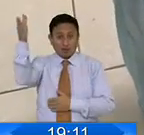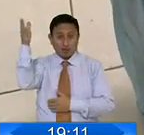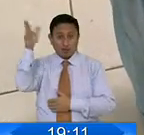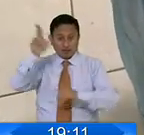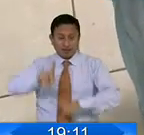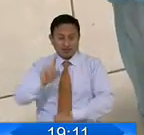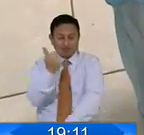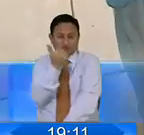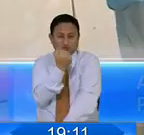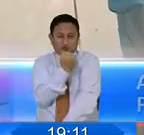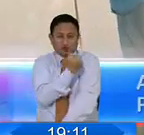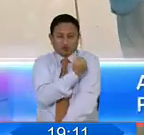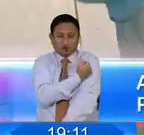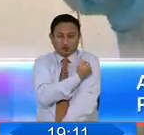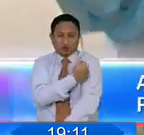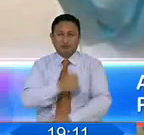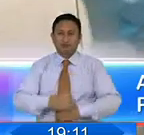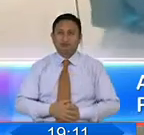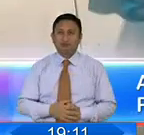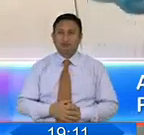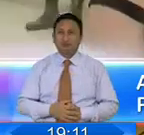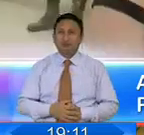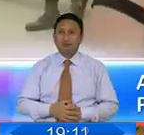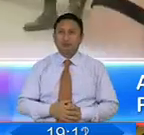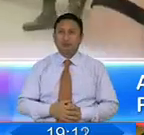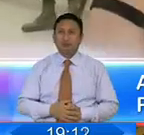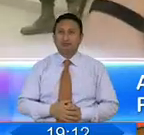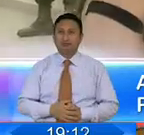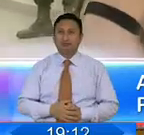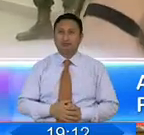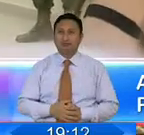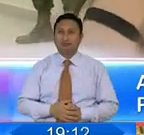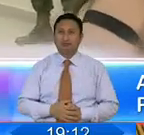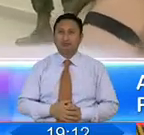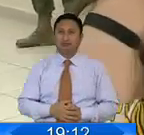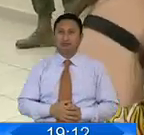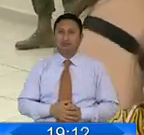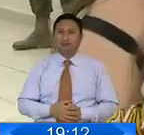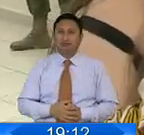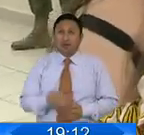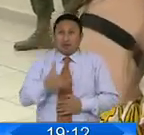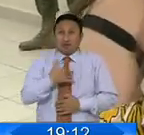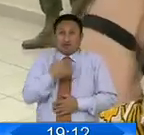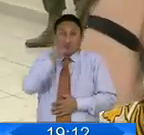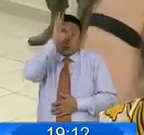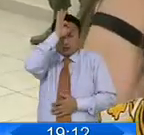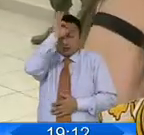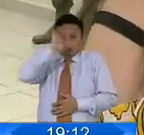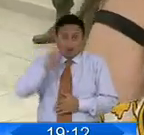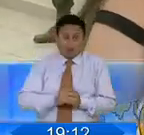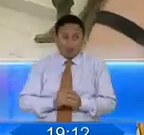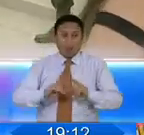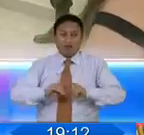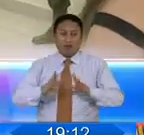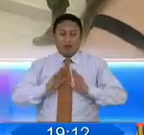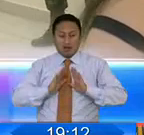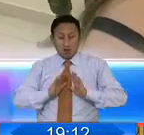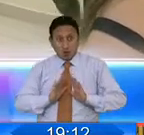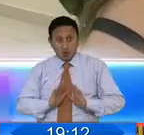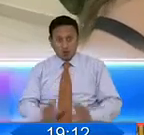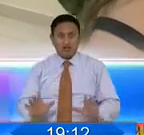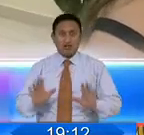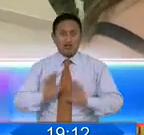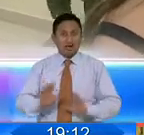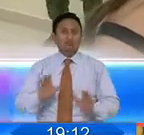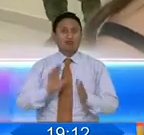en recibir la vacuna contra el COVID-19. Tanto nerviosa porque no se sabe lo que se espera, pero ya con mayor confianza